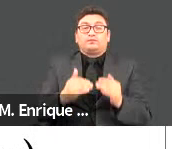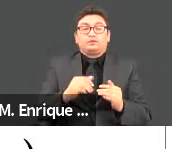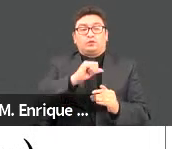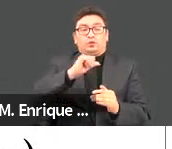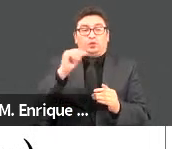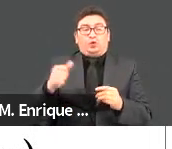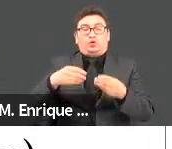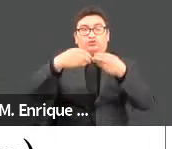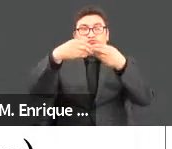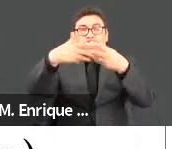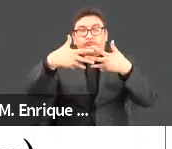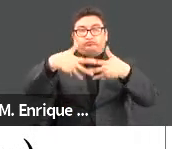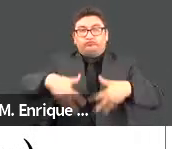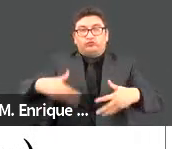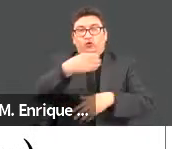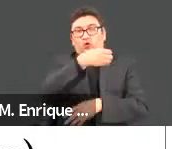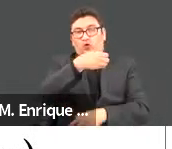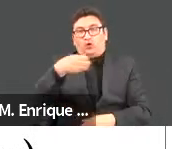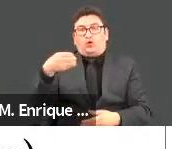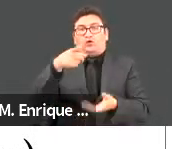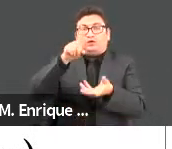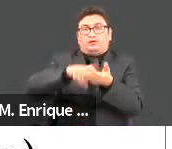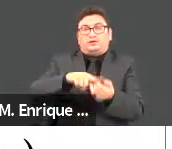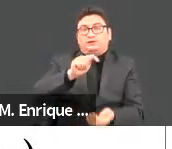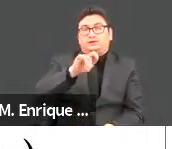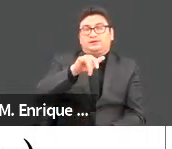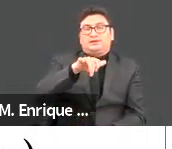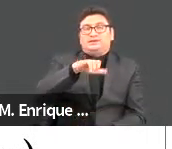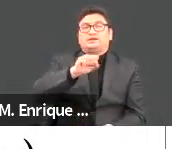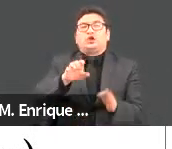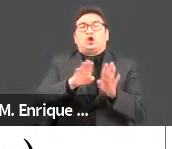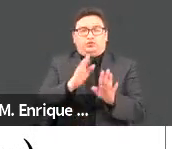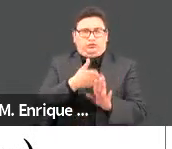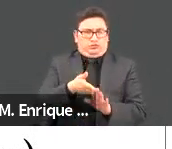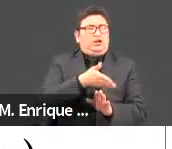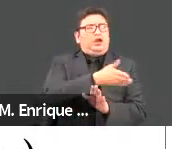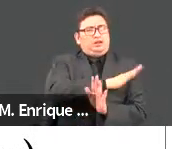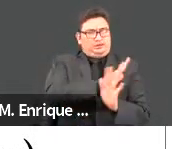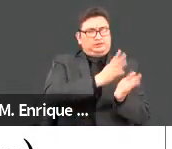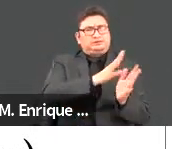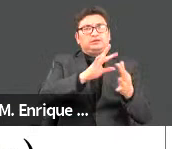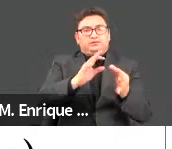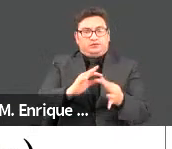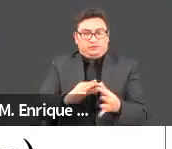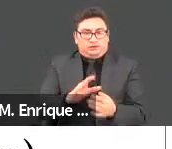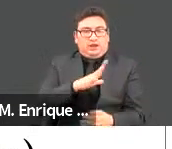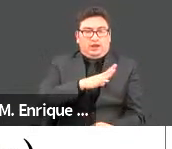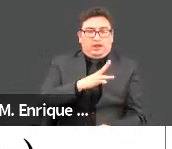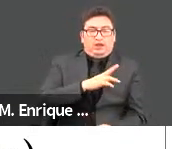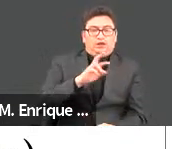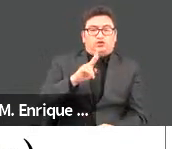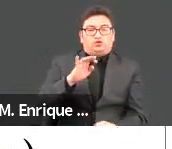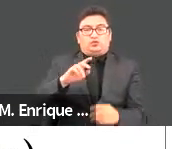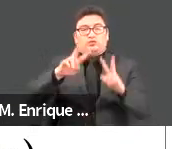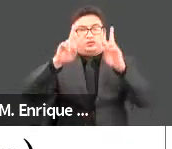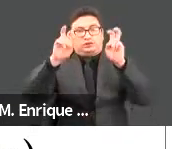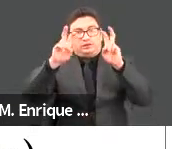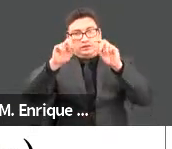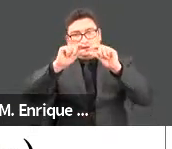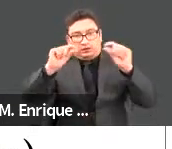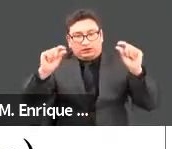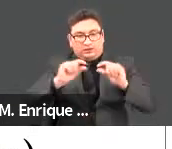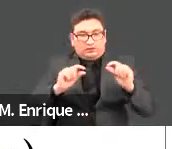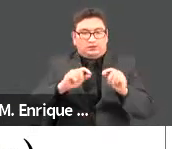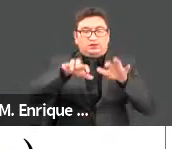la estructura de una tesis, como ya lo han visto en módulos anteriores. Tenemos un rubro, título y subtítulo, un texto, un